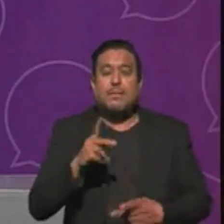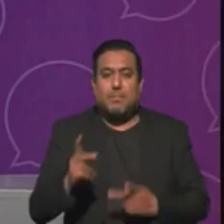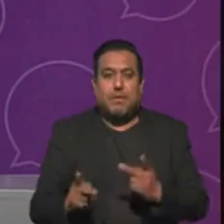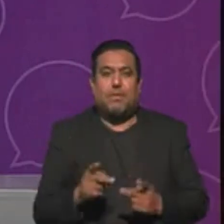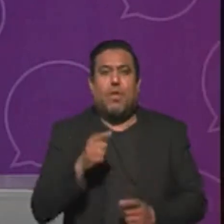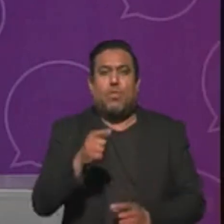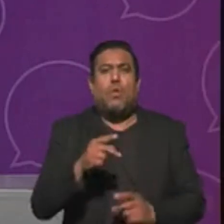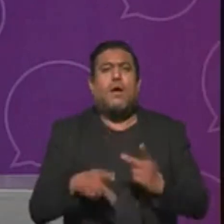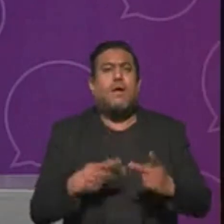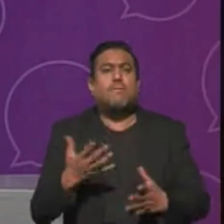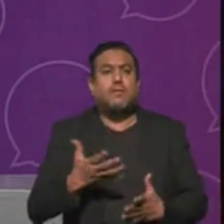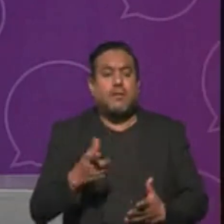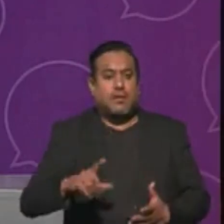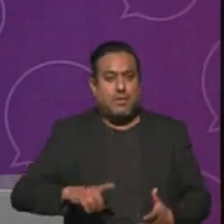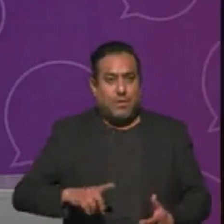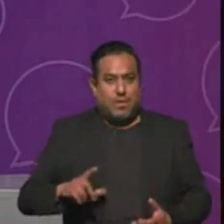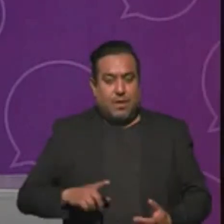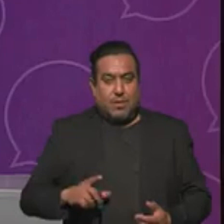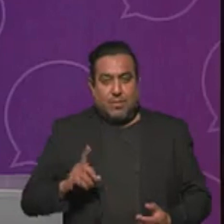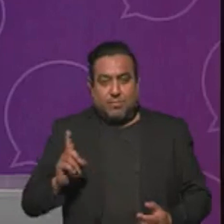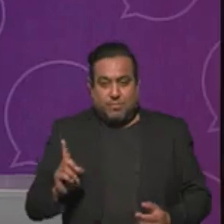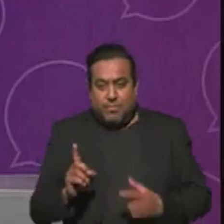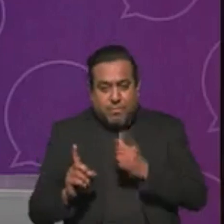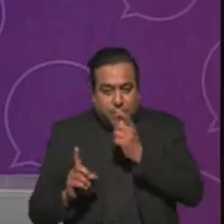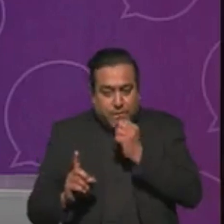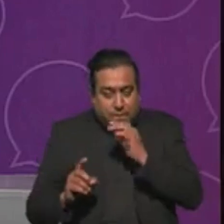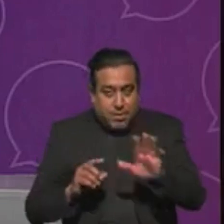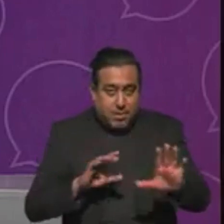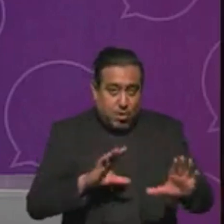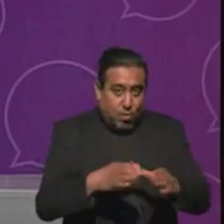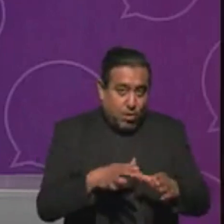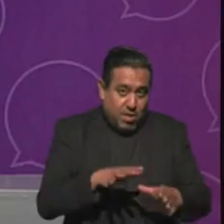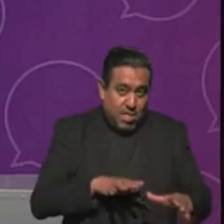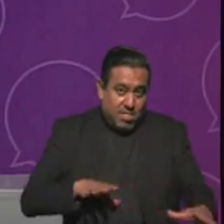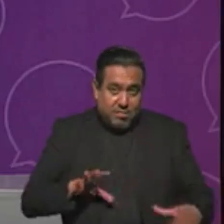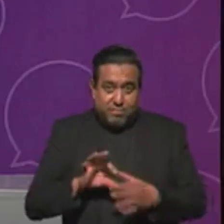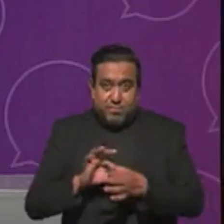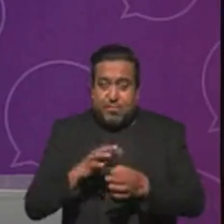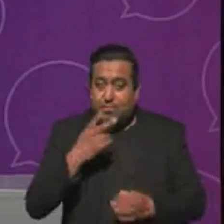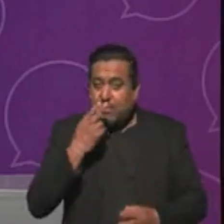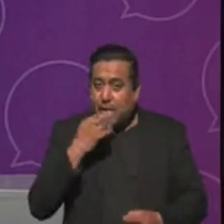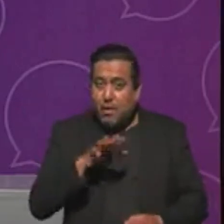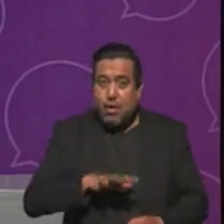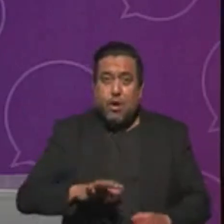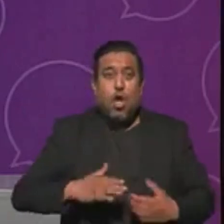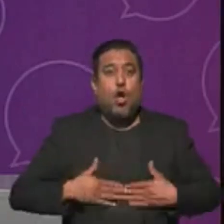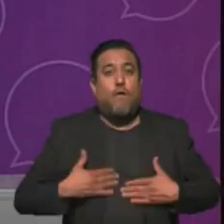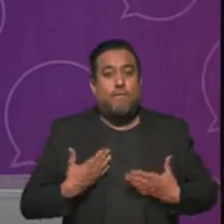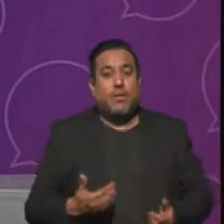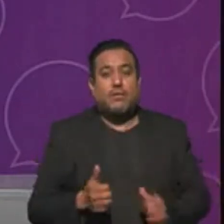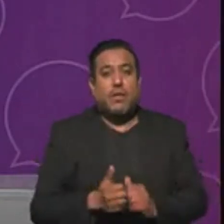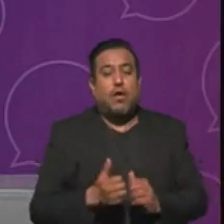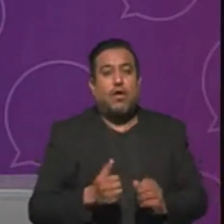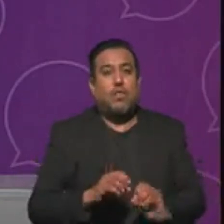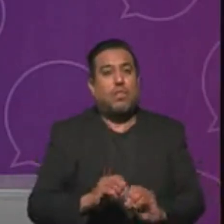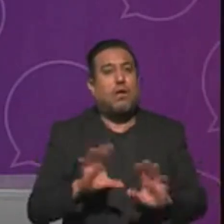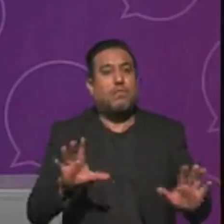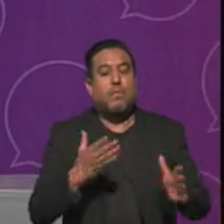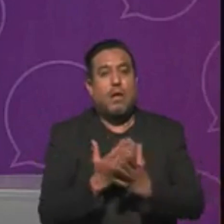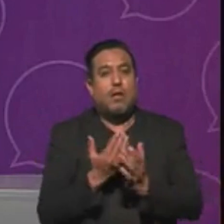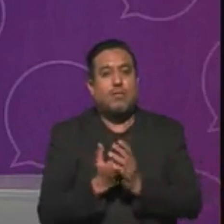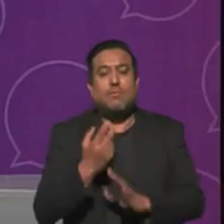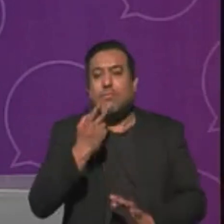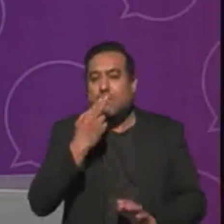Cómo planea su gobierno abordar la relación entre la policía y las comunidades promoviendo la confianza y la transparencia mientras se